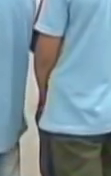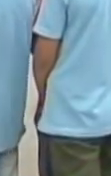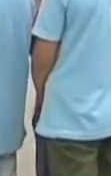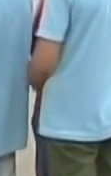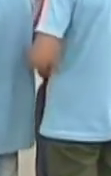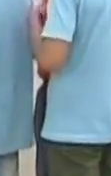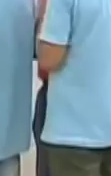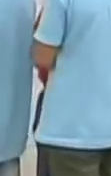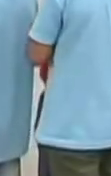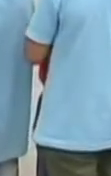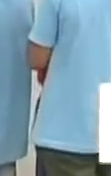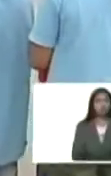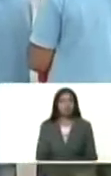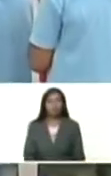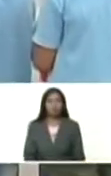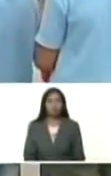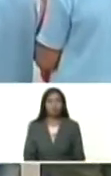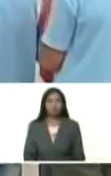Valle de la Pascua.